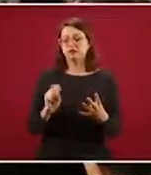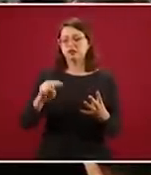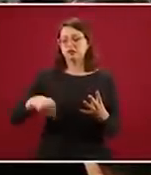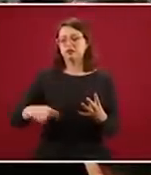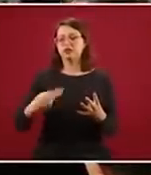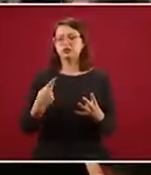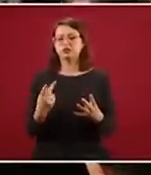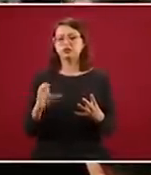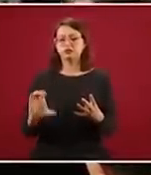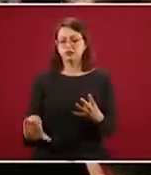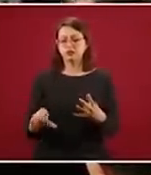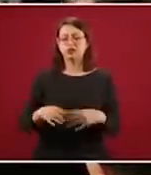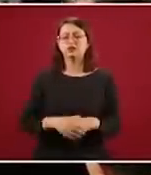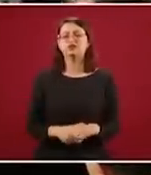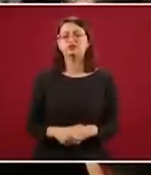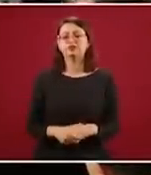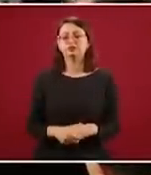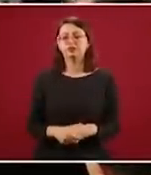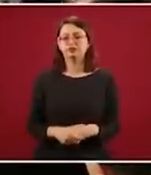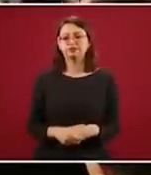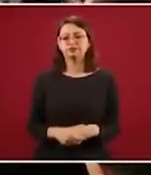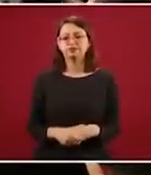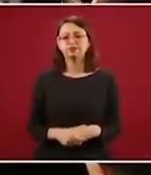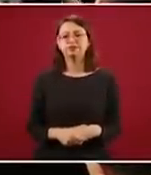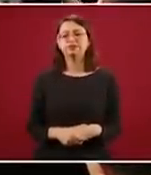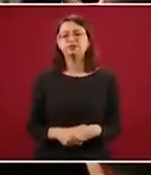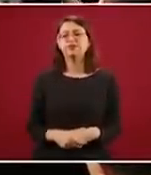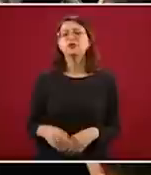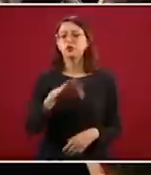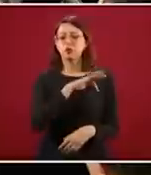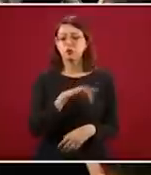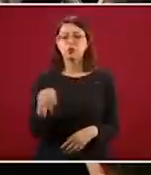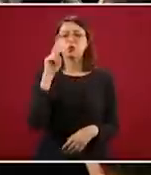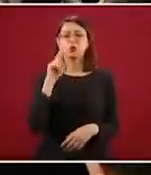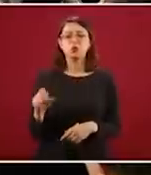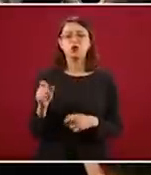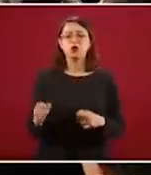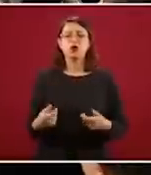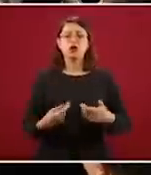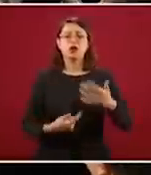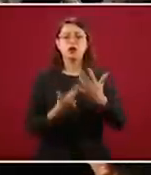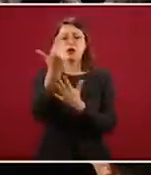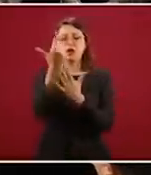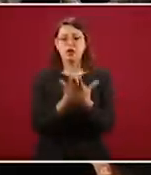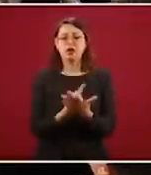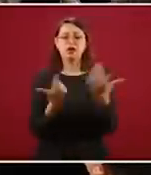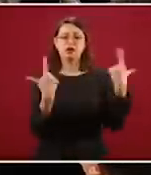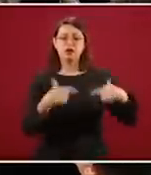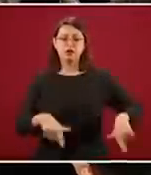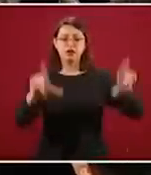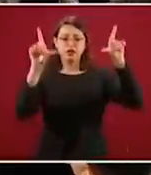Pemex. En la primera lámina que podemos observar,